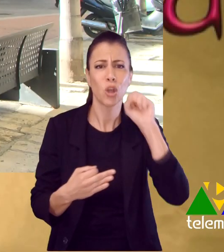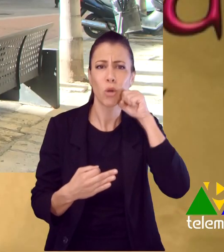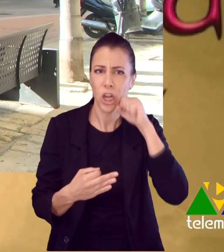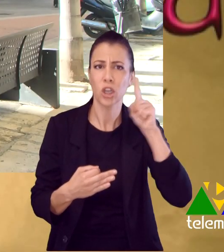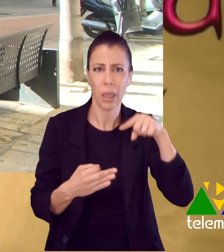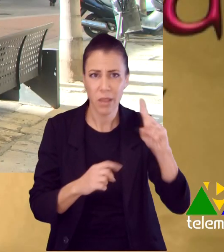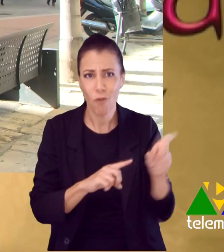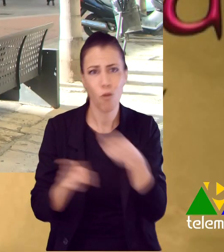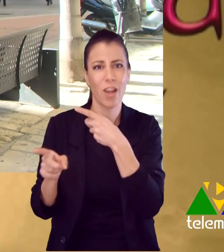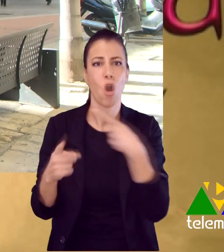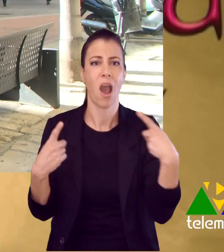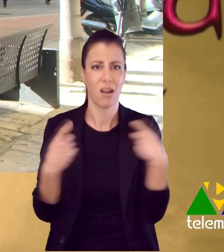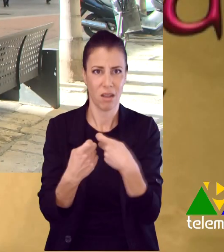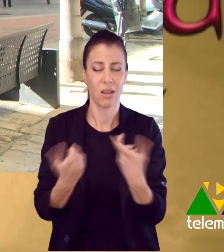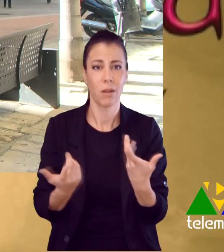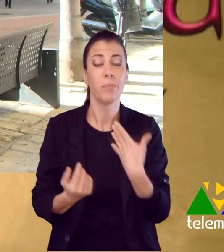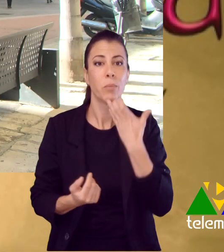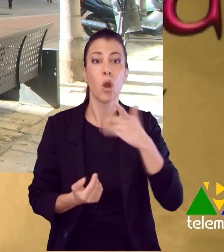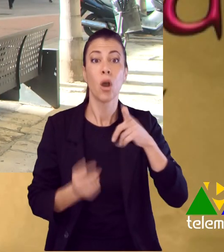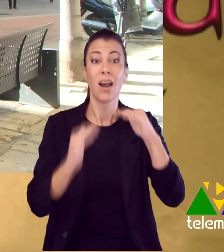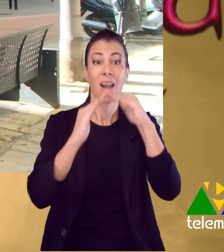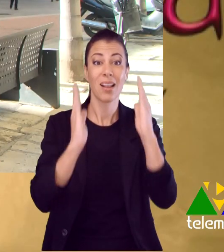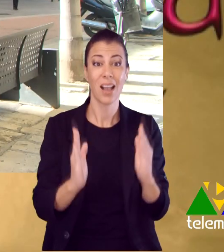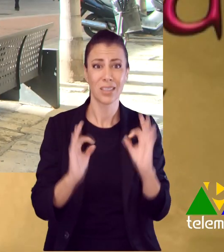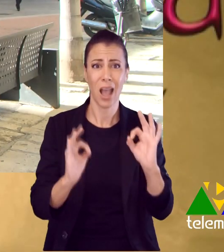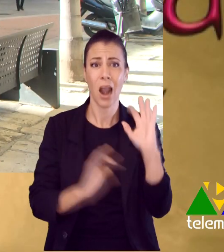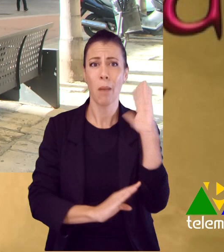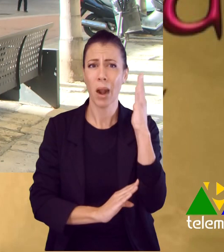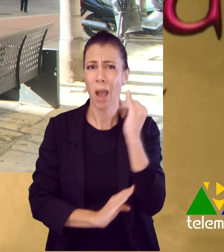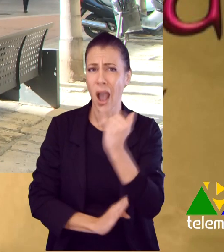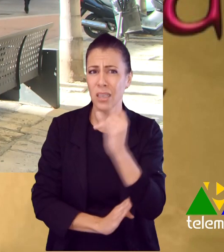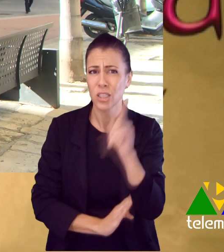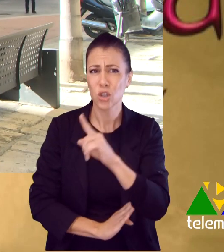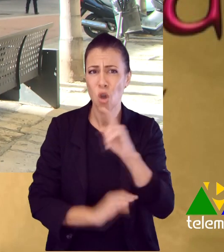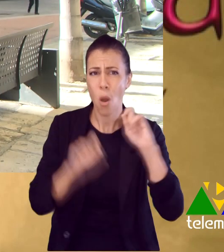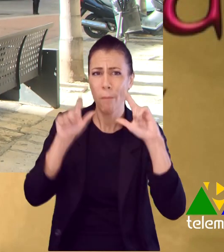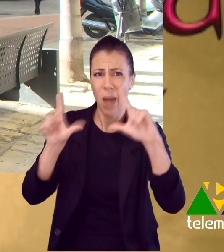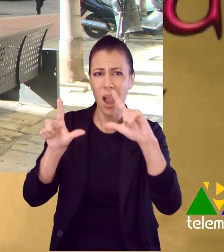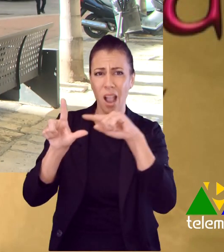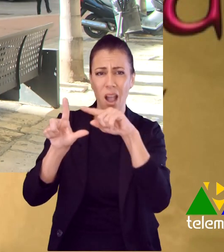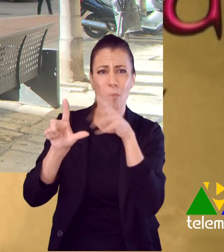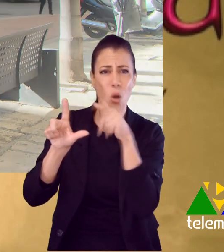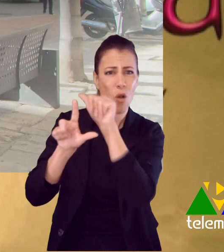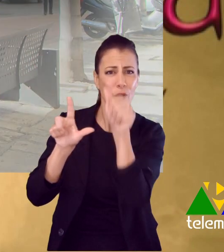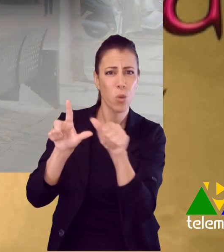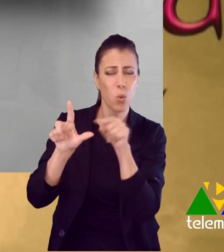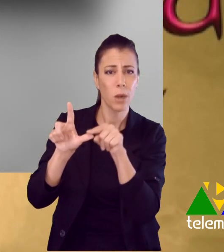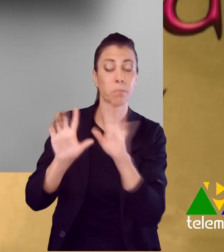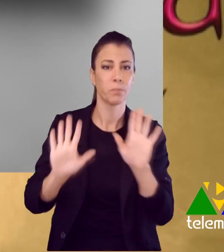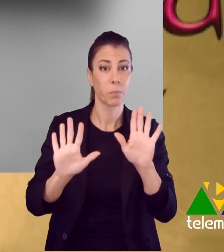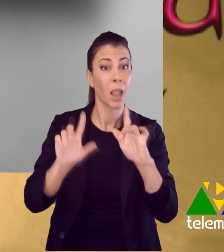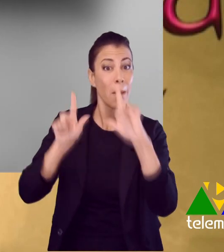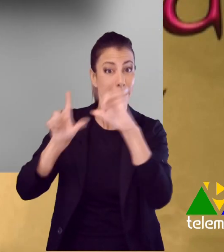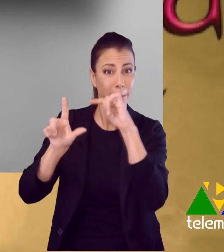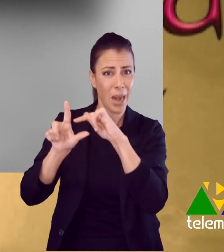en la guerra de Cuba. Que... Tenemos, en la Casa de La Palma sí hay, ¿no? La placa... Hay una placa con la figura, con claro, la placa